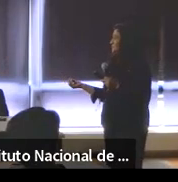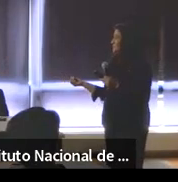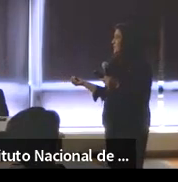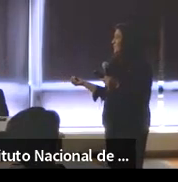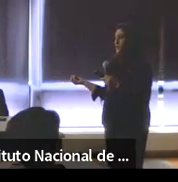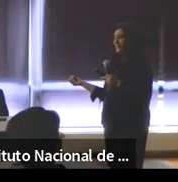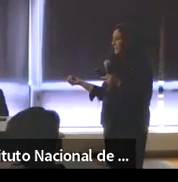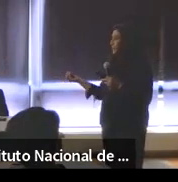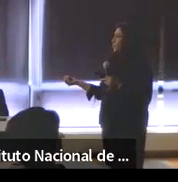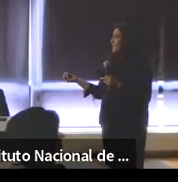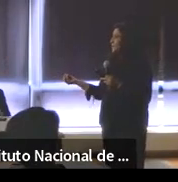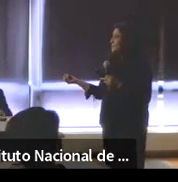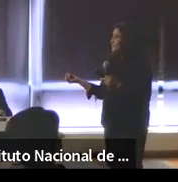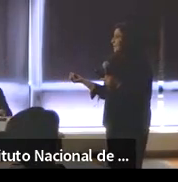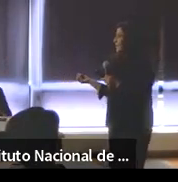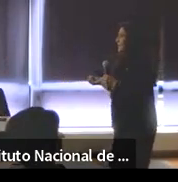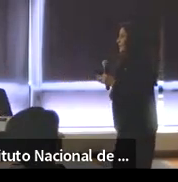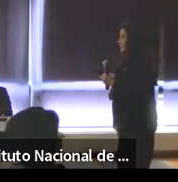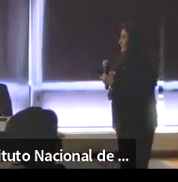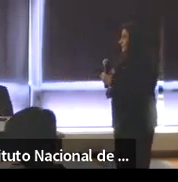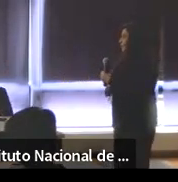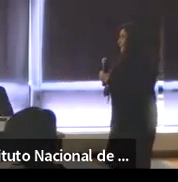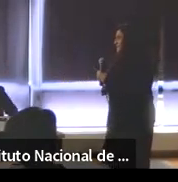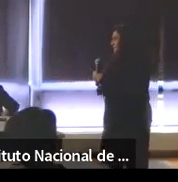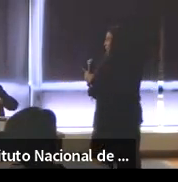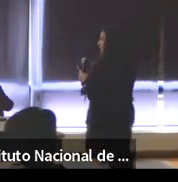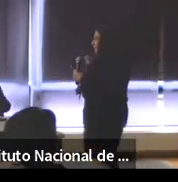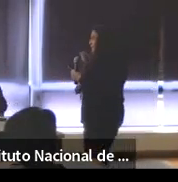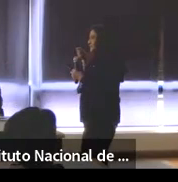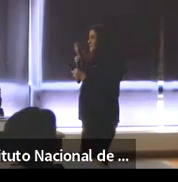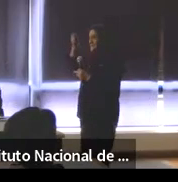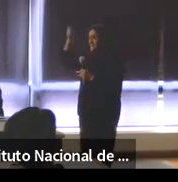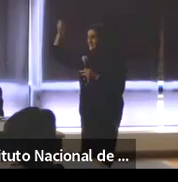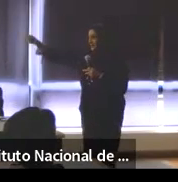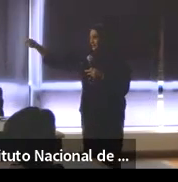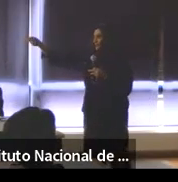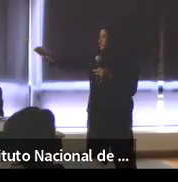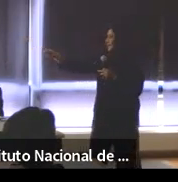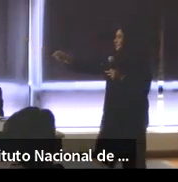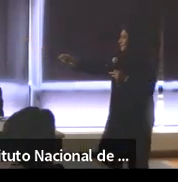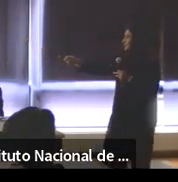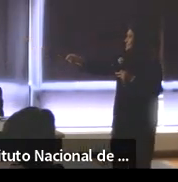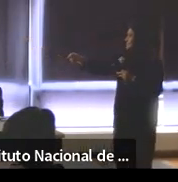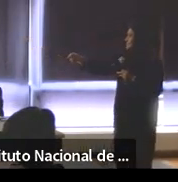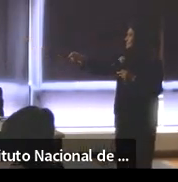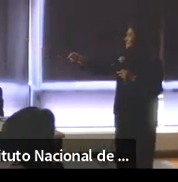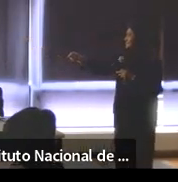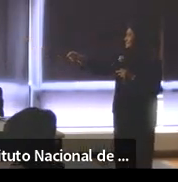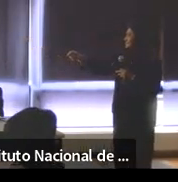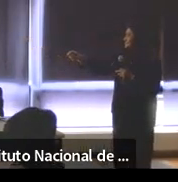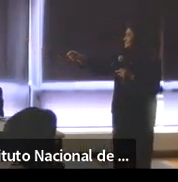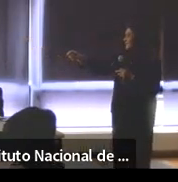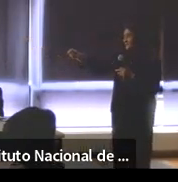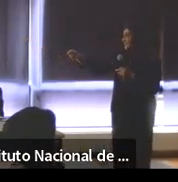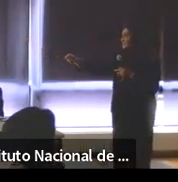hijos porque te ponen con la espada contra la pared